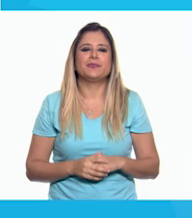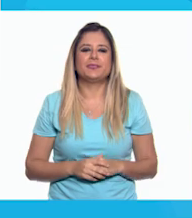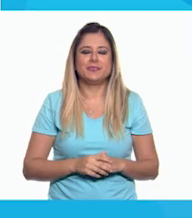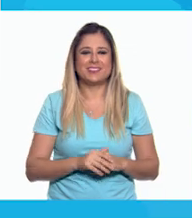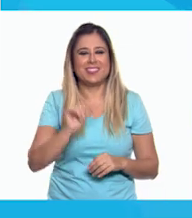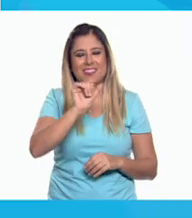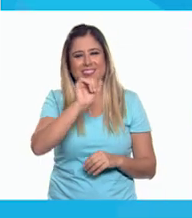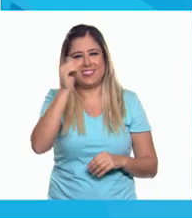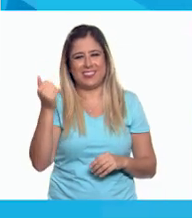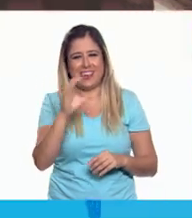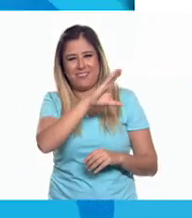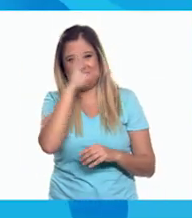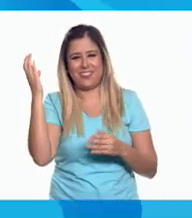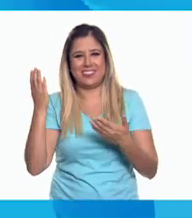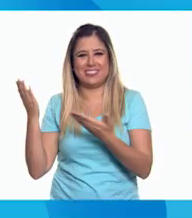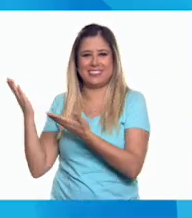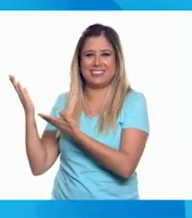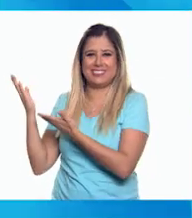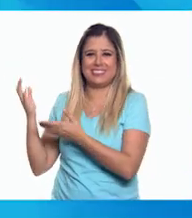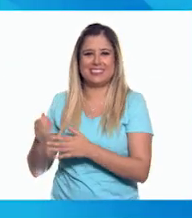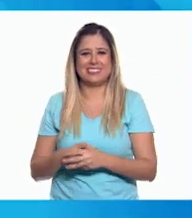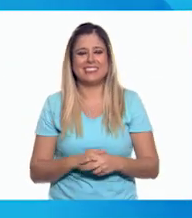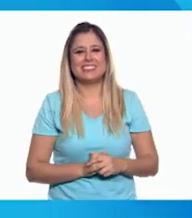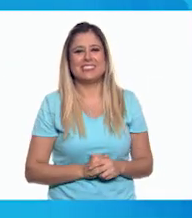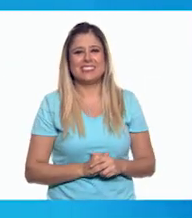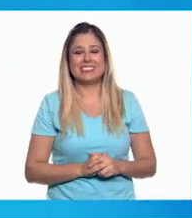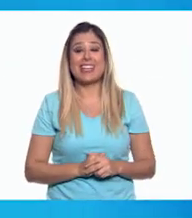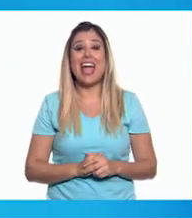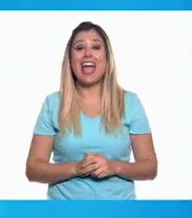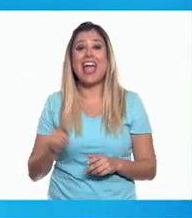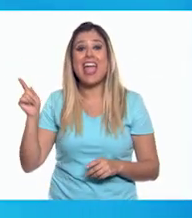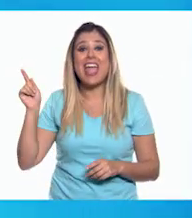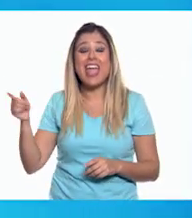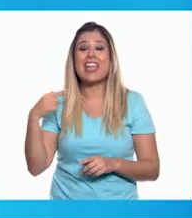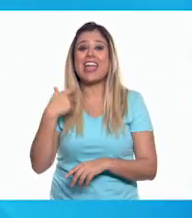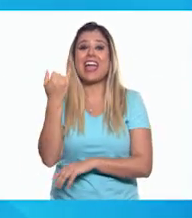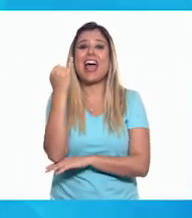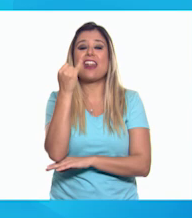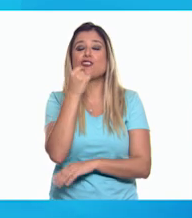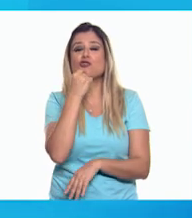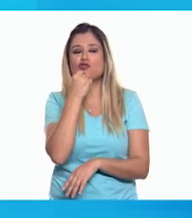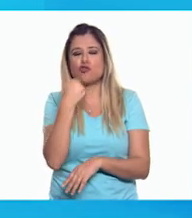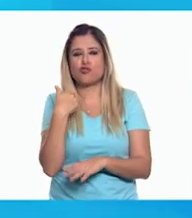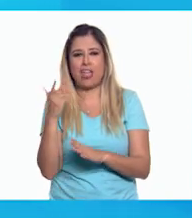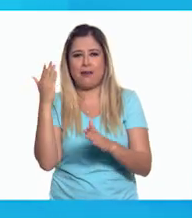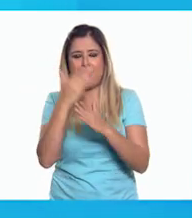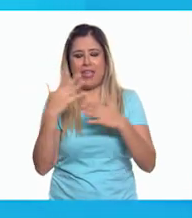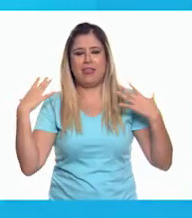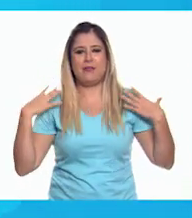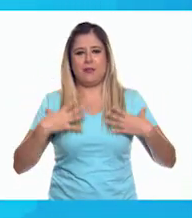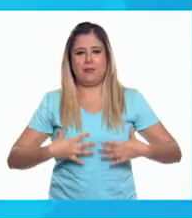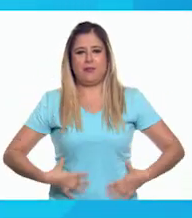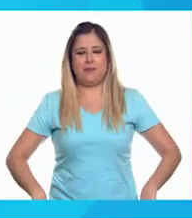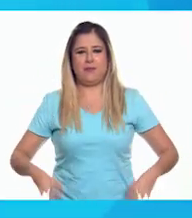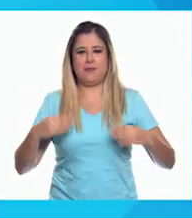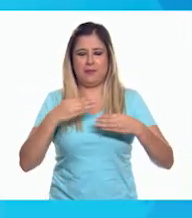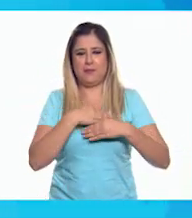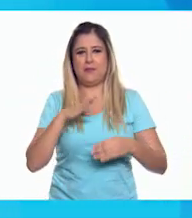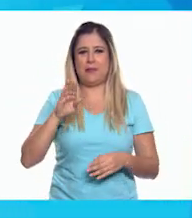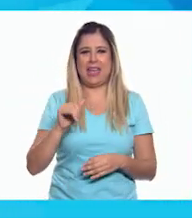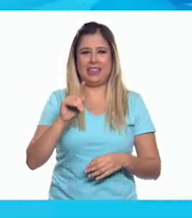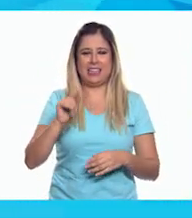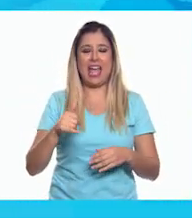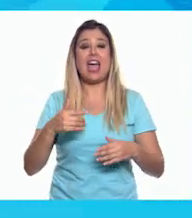otra imagen. A ver, vamos a ver una más. Otra vez, mira, ahí estoy ya en el jardín de niños, estoy con mi batita y se ve que bajo el